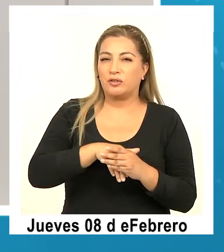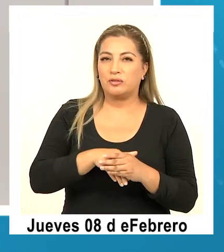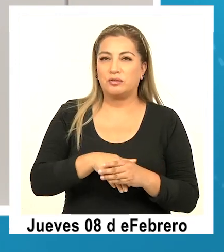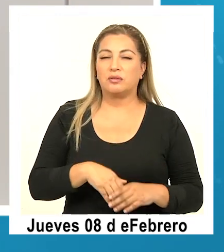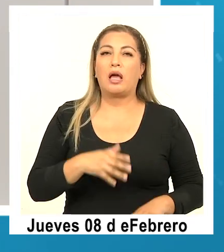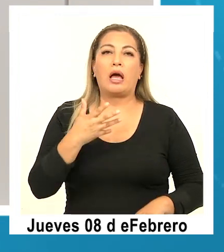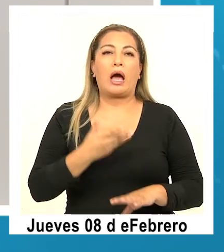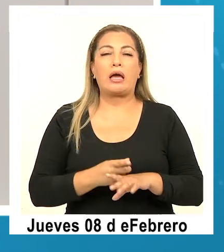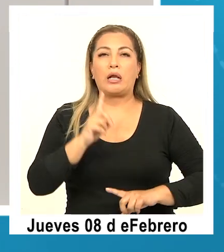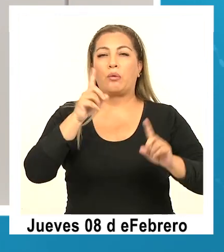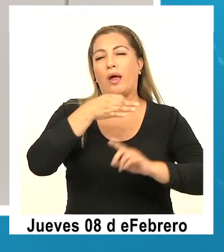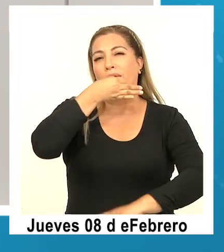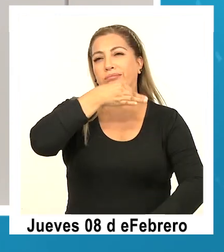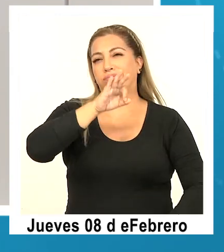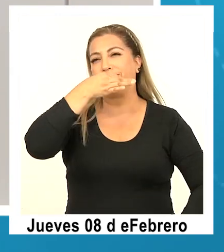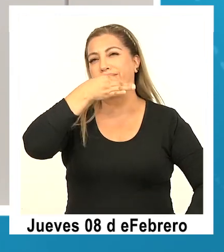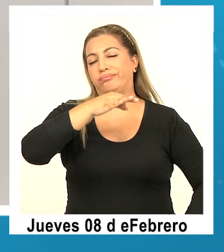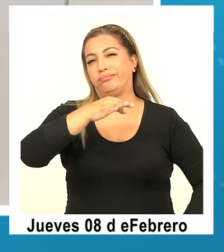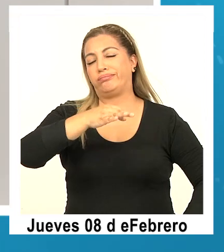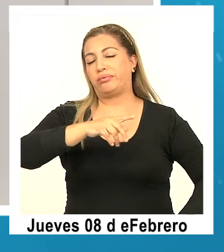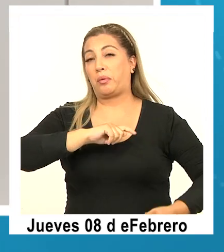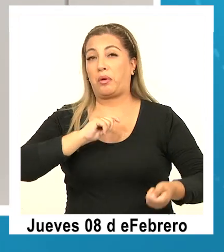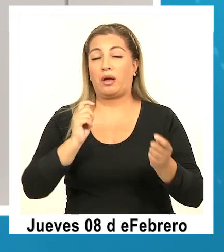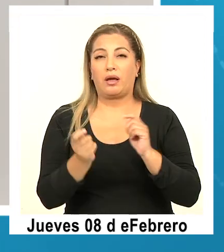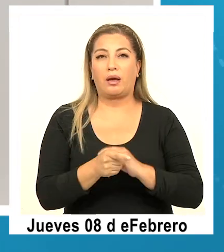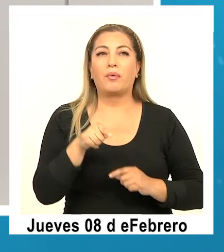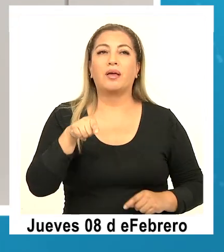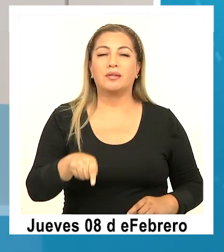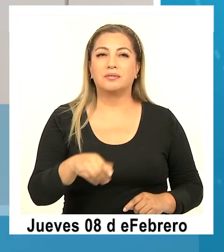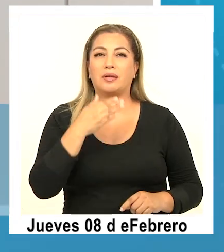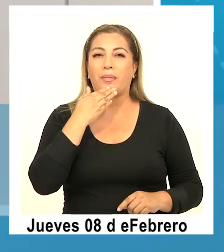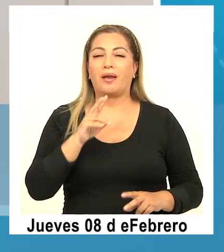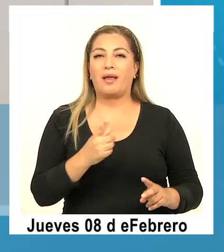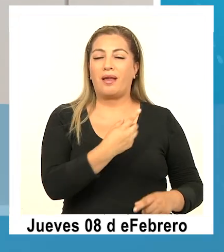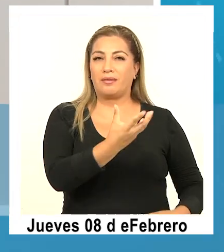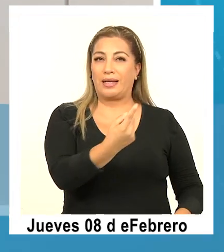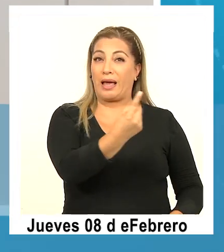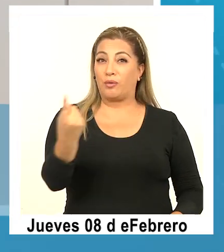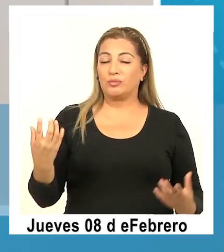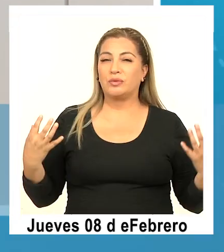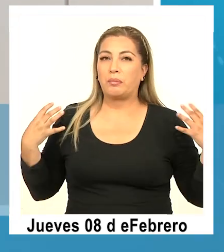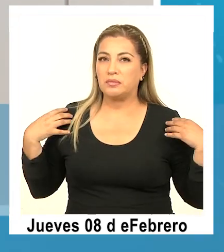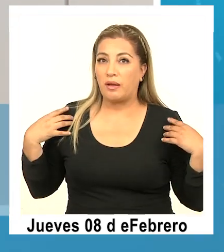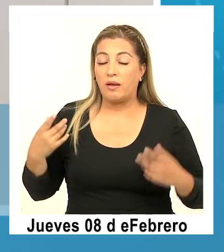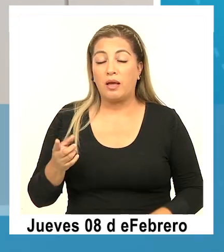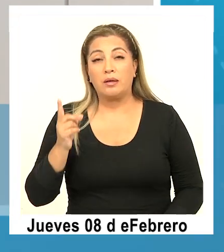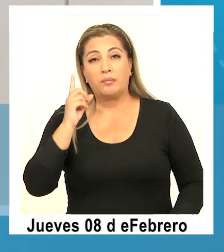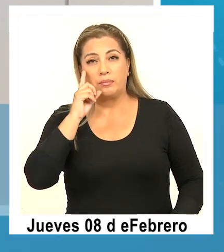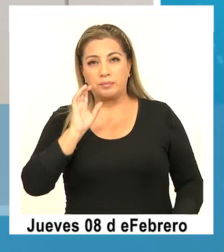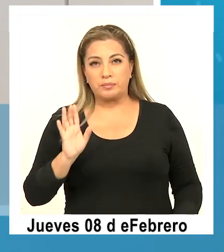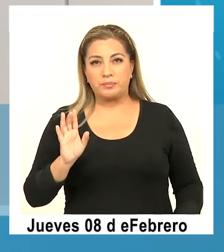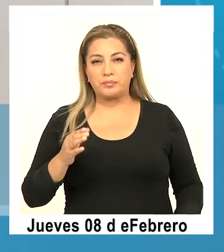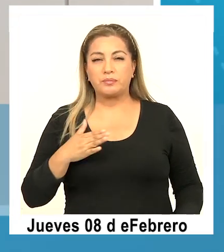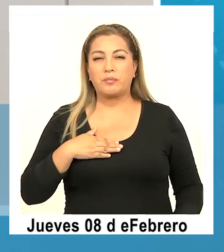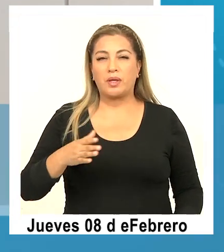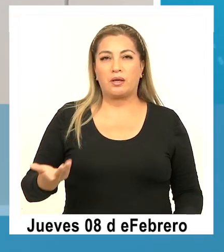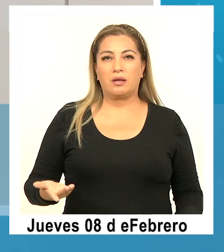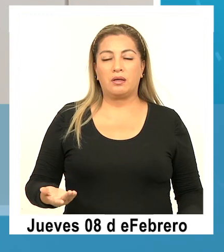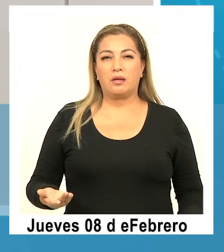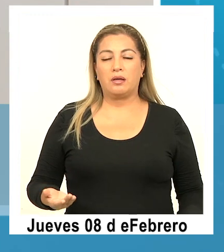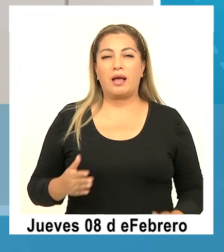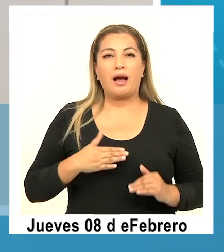que hay declaraciones rimbombantes y eso está dentro de la esfera y la responsabilidad de cada uno, pero desde el punto de vista